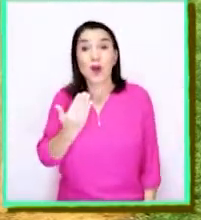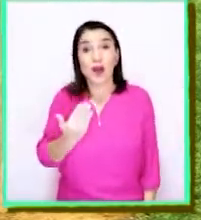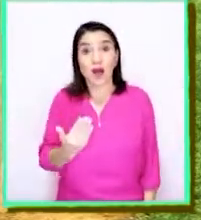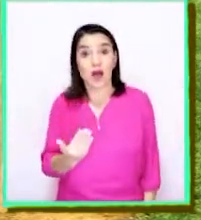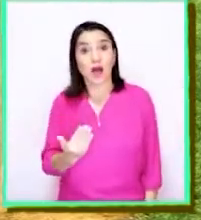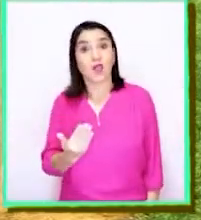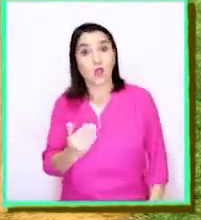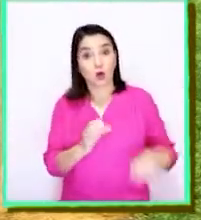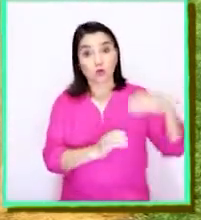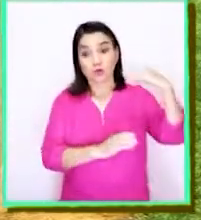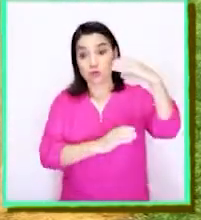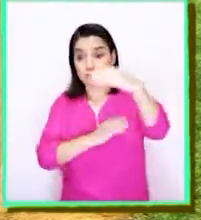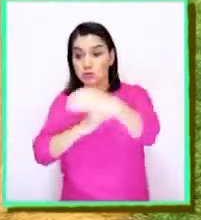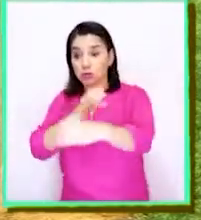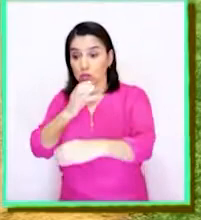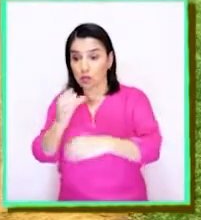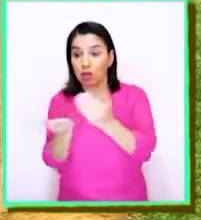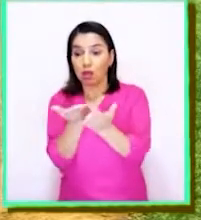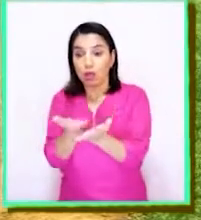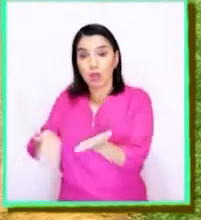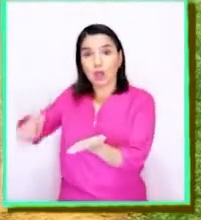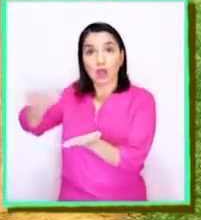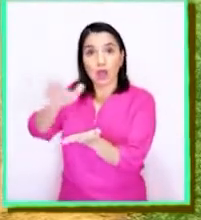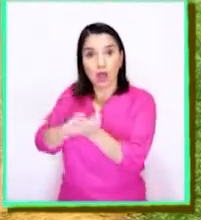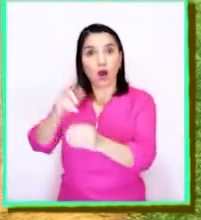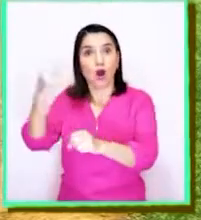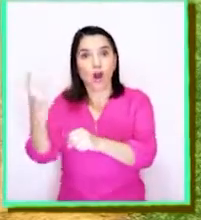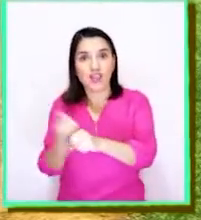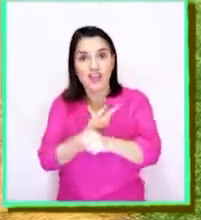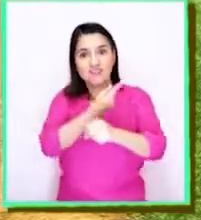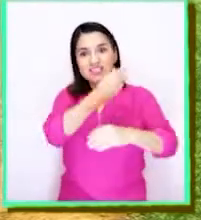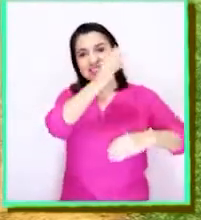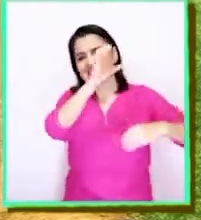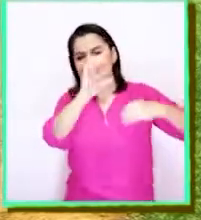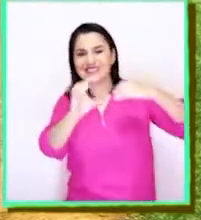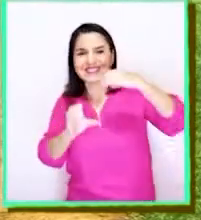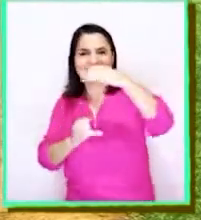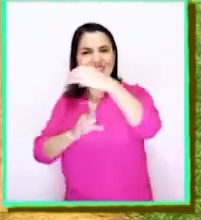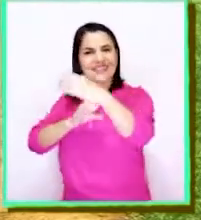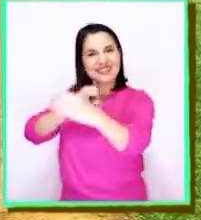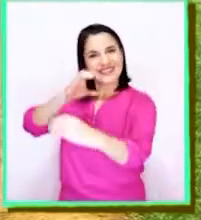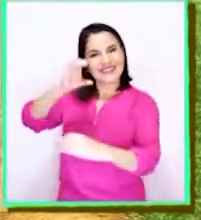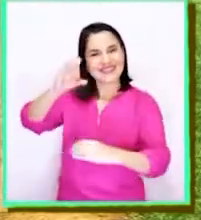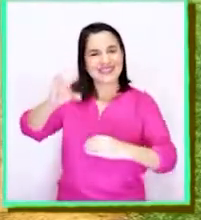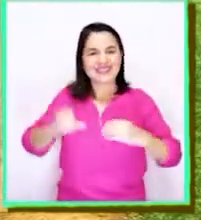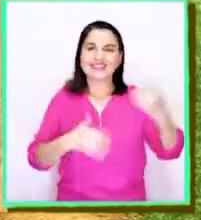Cuando esto pasa, el ciclo vuelve a comenzar.